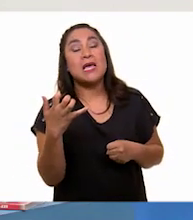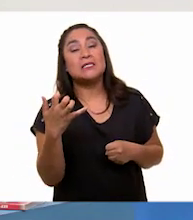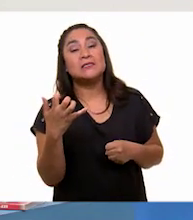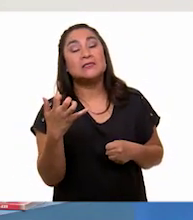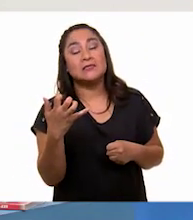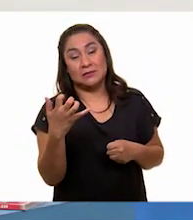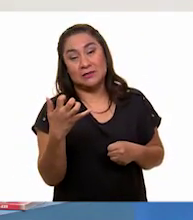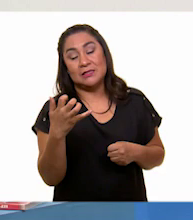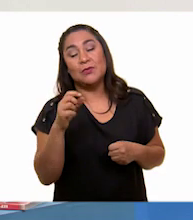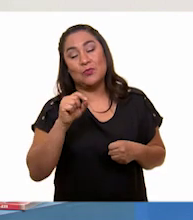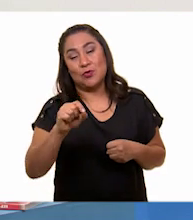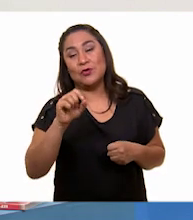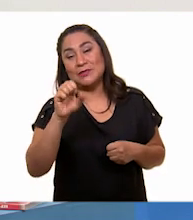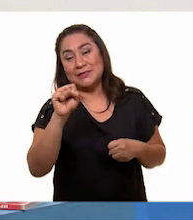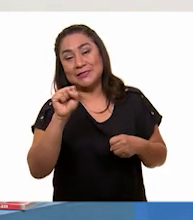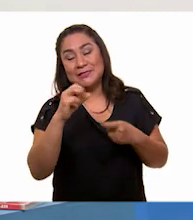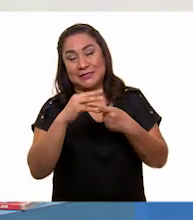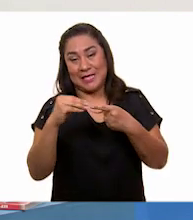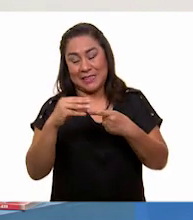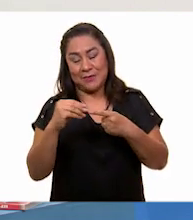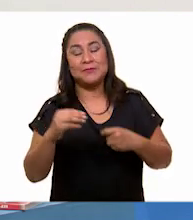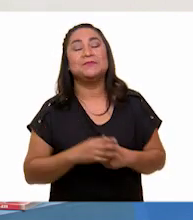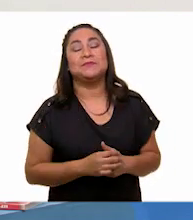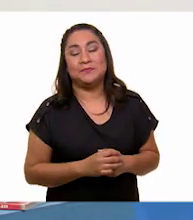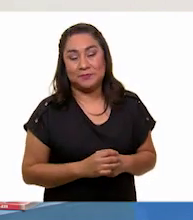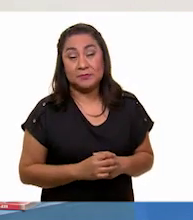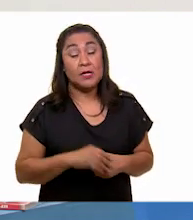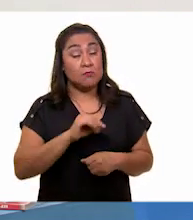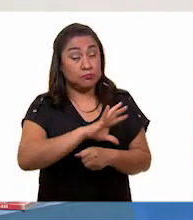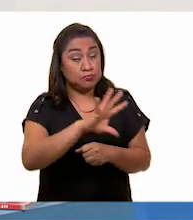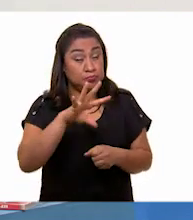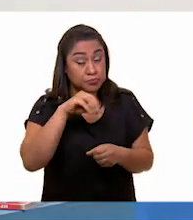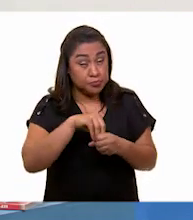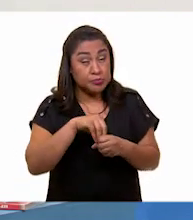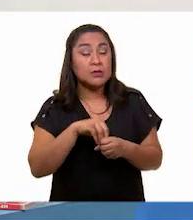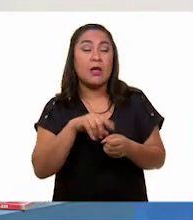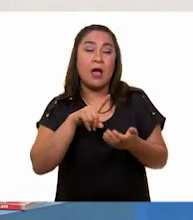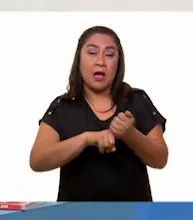pesos con 60 centavos para completar los